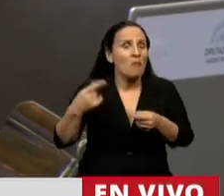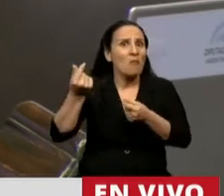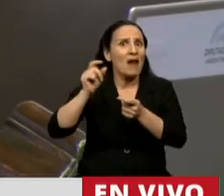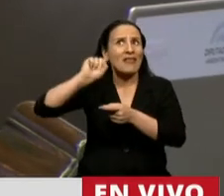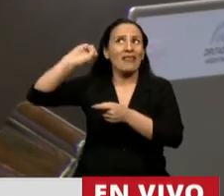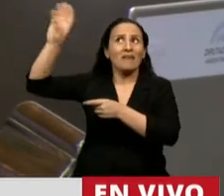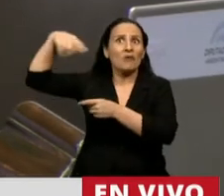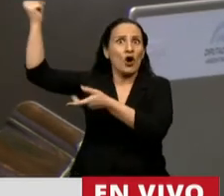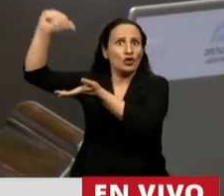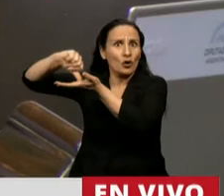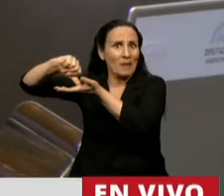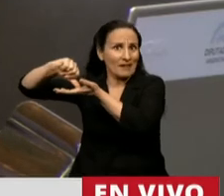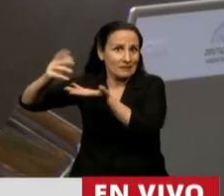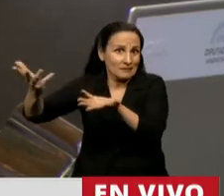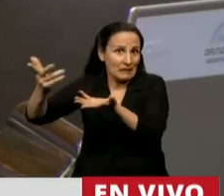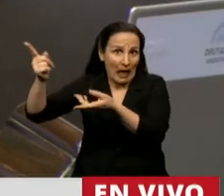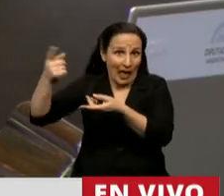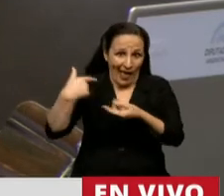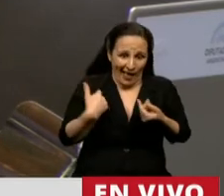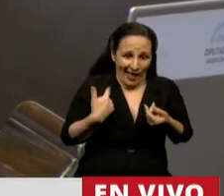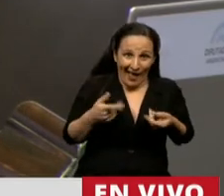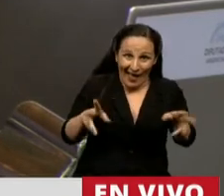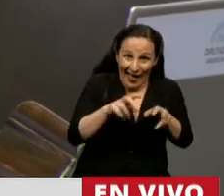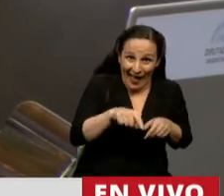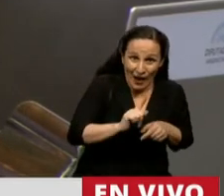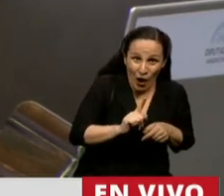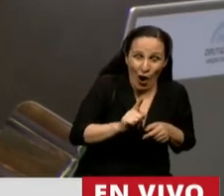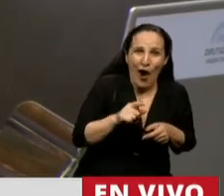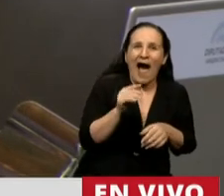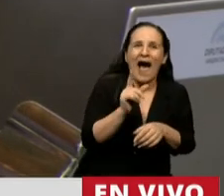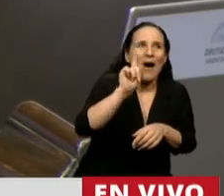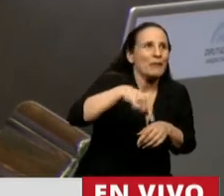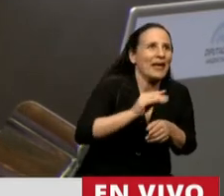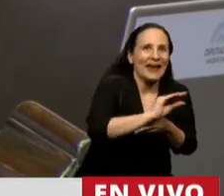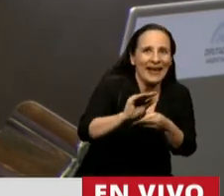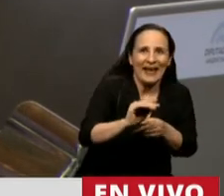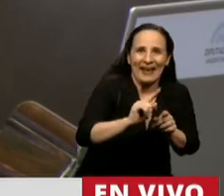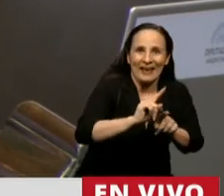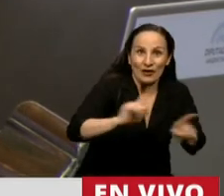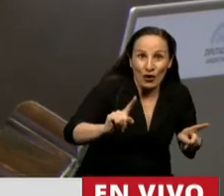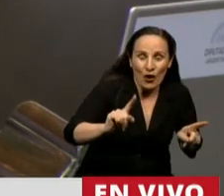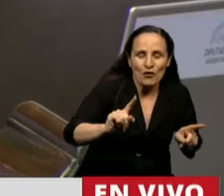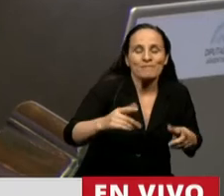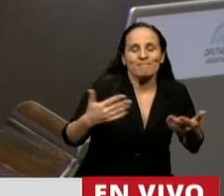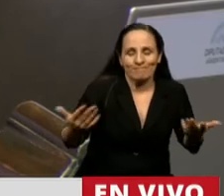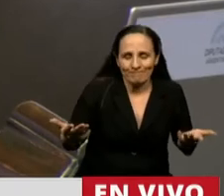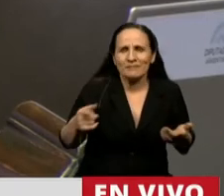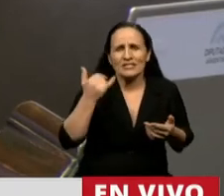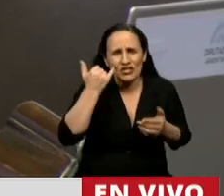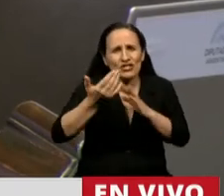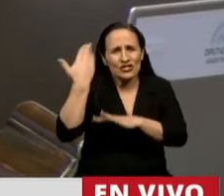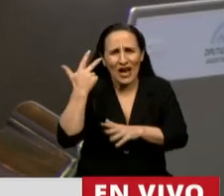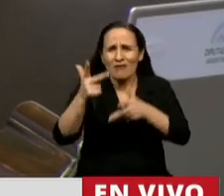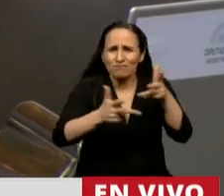que no se invierten en el mismo, esto es casi una obviedad. Y eso genera esta discusión que dimos también en un tema,